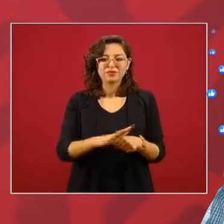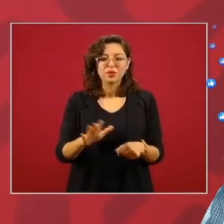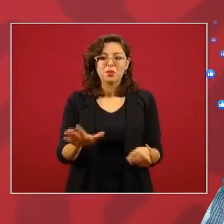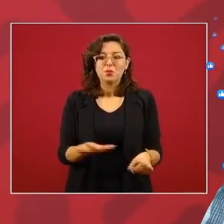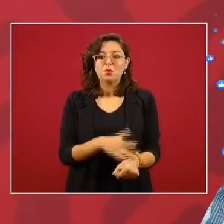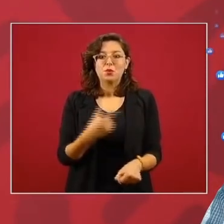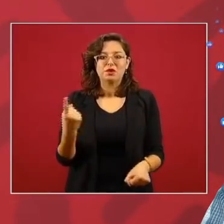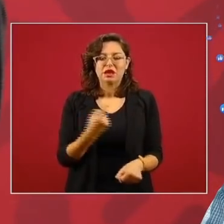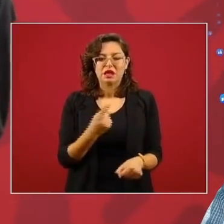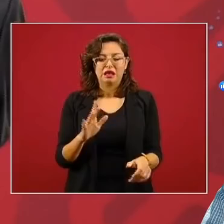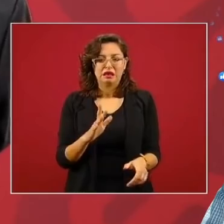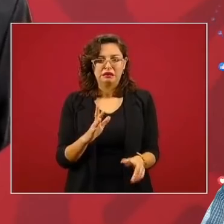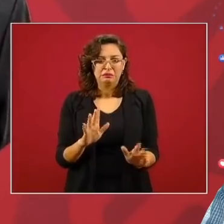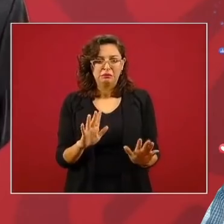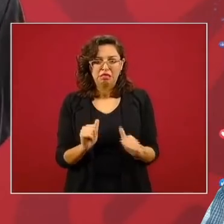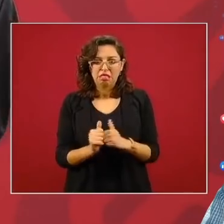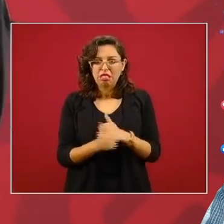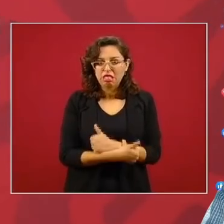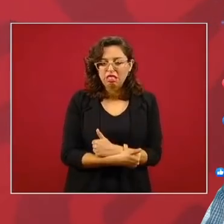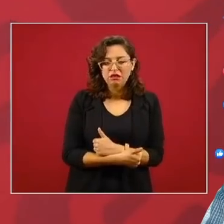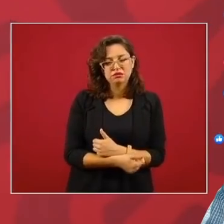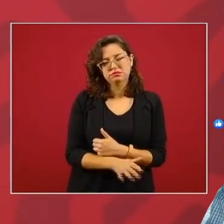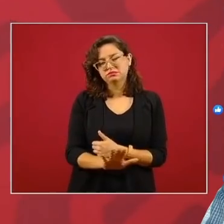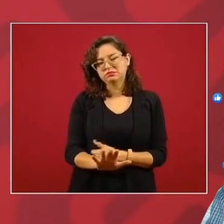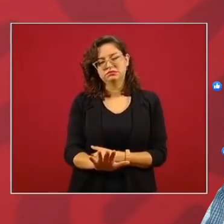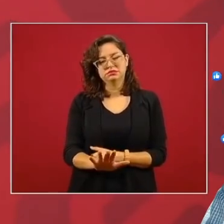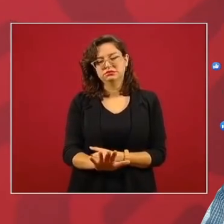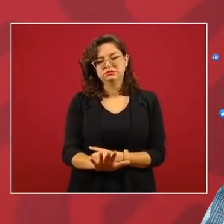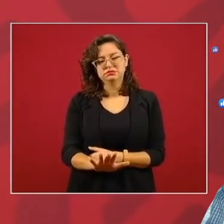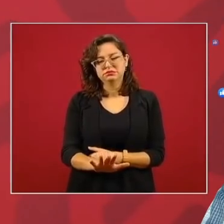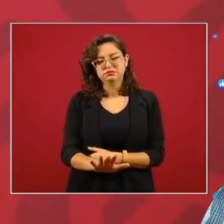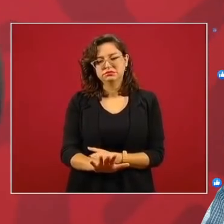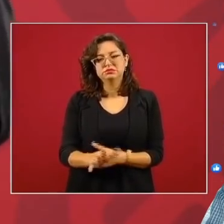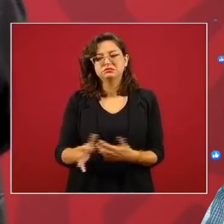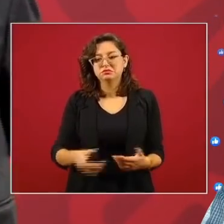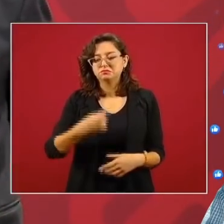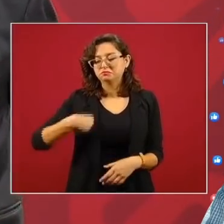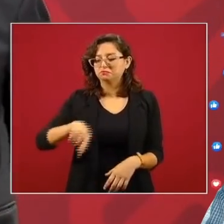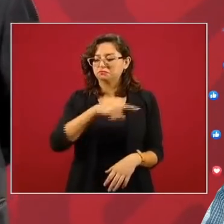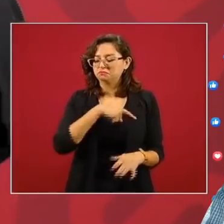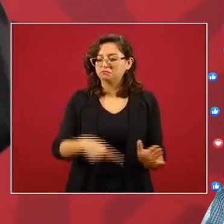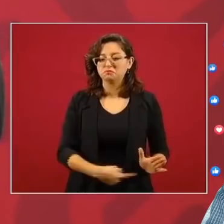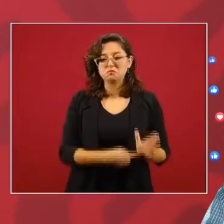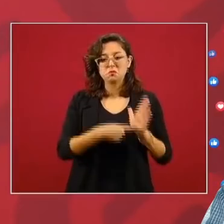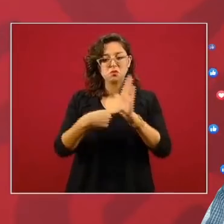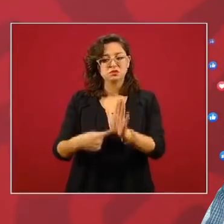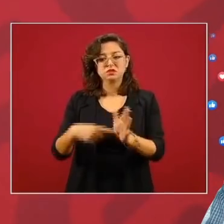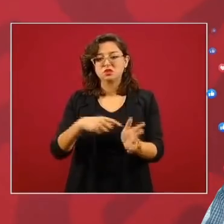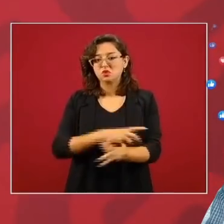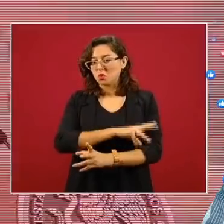estaríamos encubriendo y vamos a dar a conocer en qué consistía